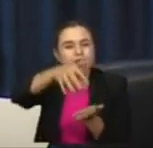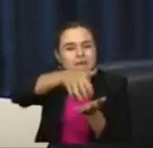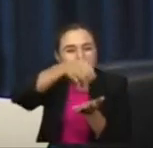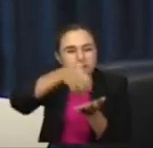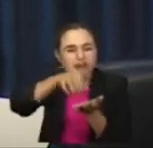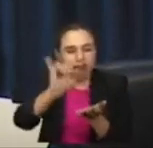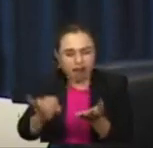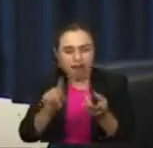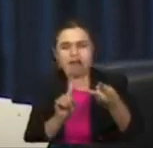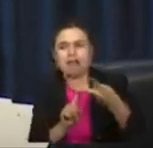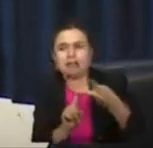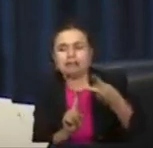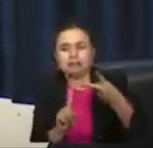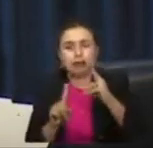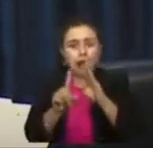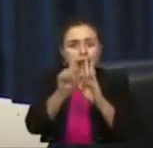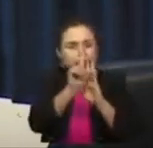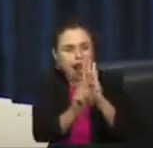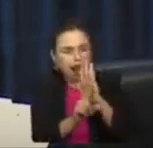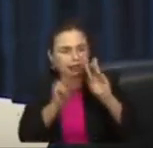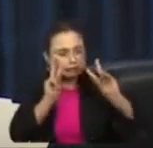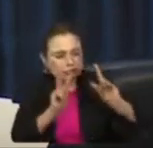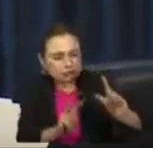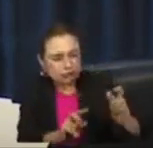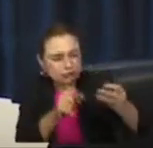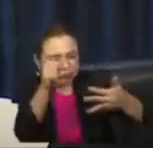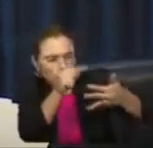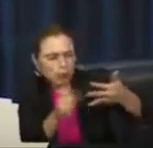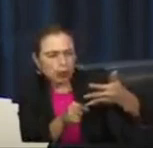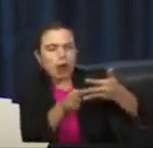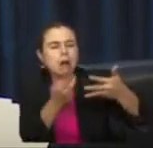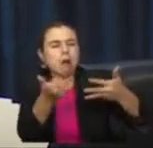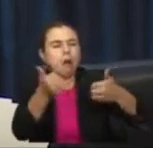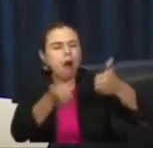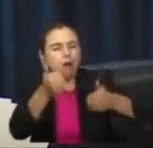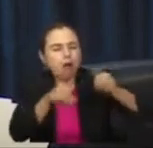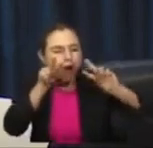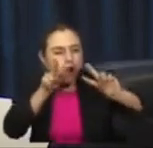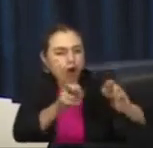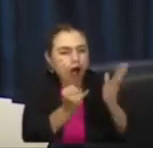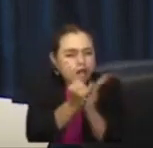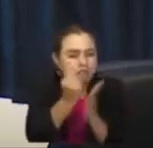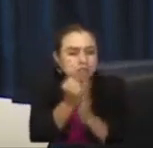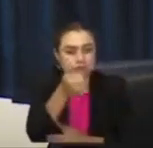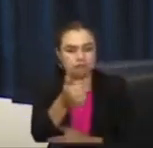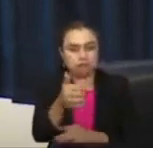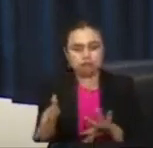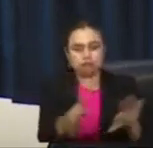la legislación de ese entonces, en realidad, a finales de los